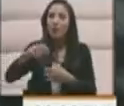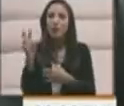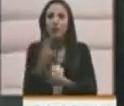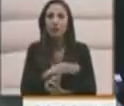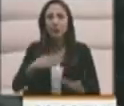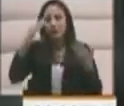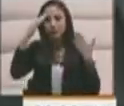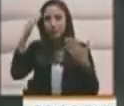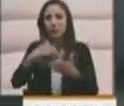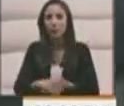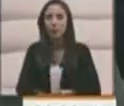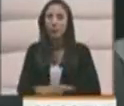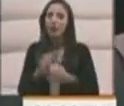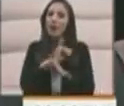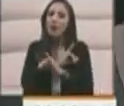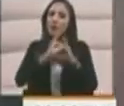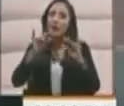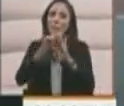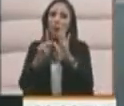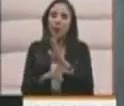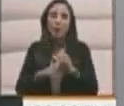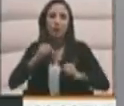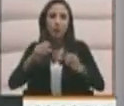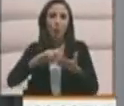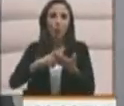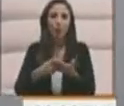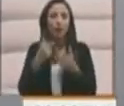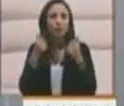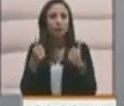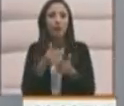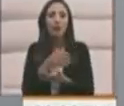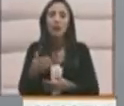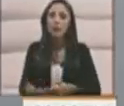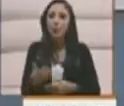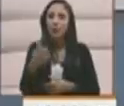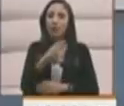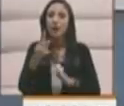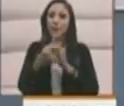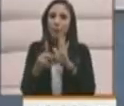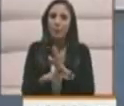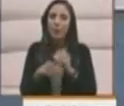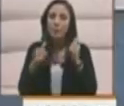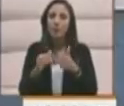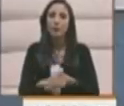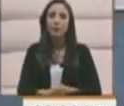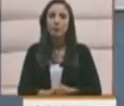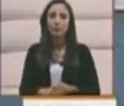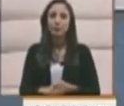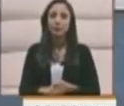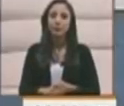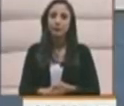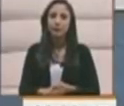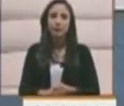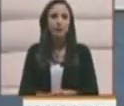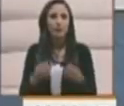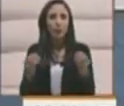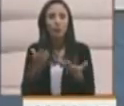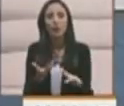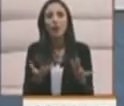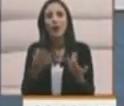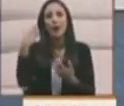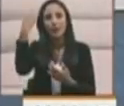bueno, hemos llegado al final de Cayendo y Corriendo. Un importante Cayendo y Corriendo, lleno de reflexiones con las cuales quiero terminar.